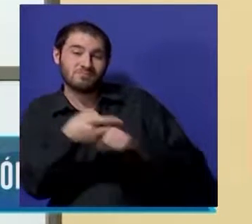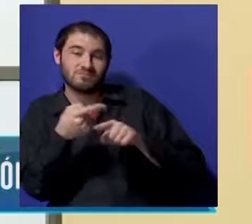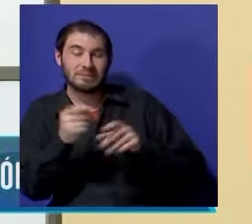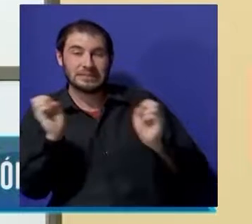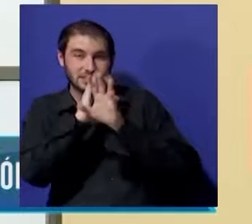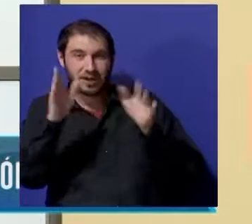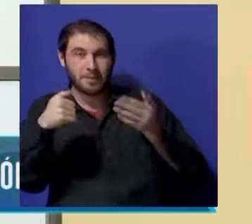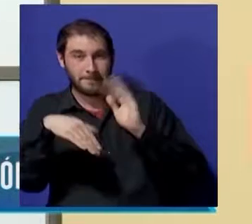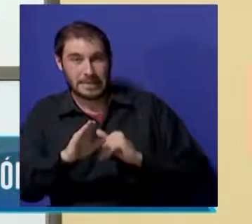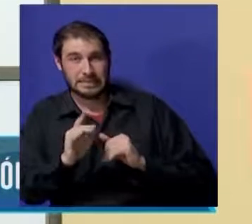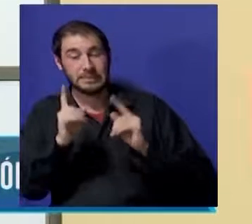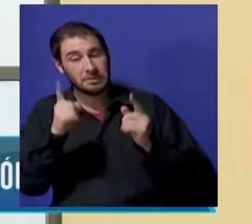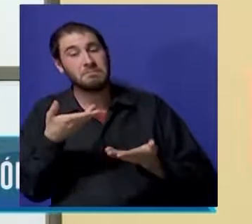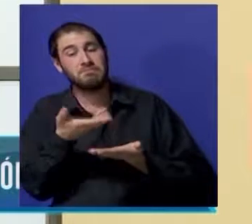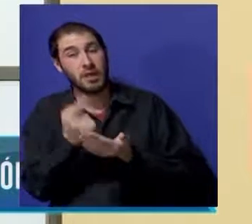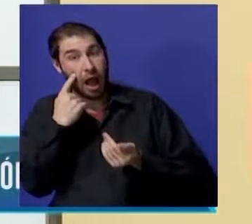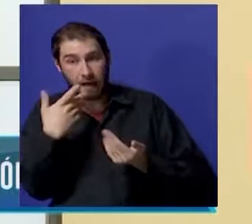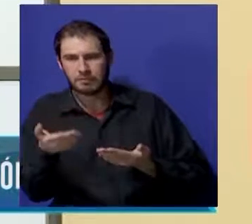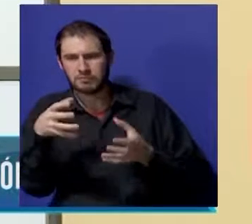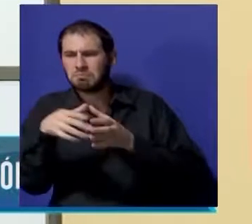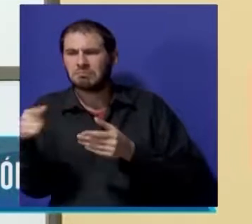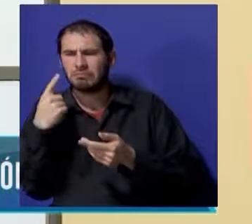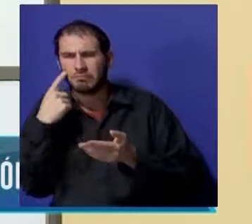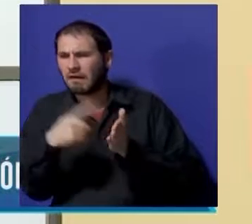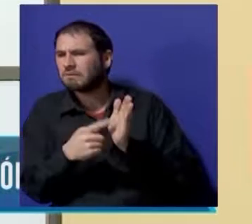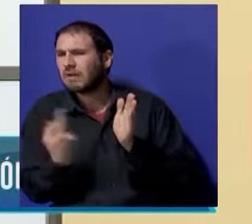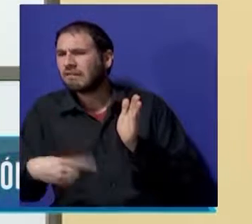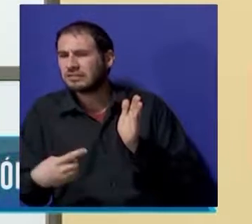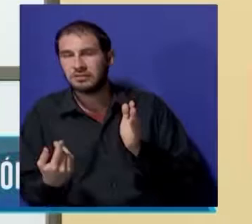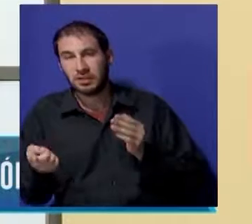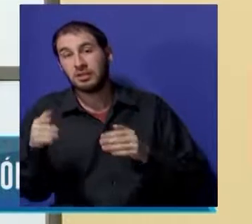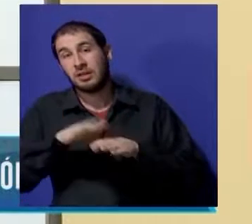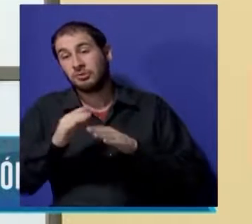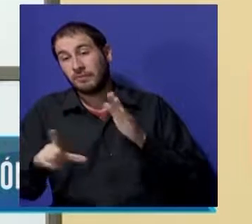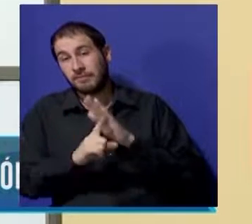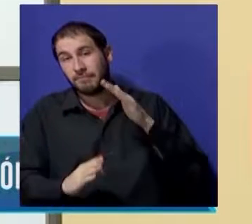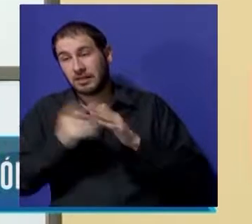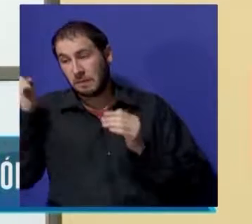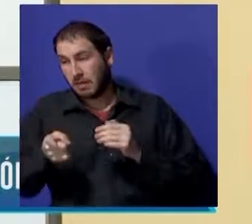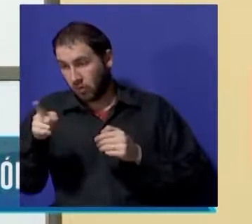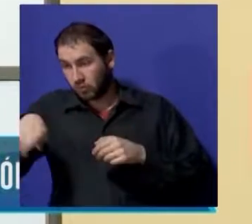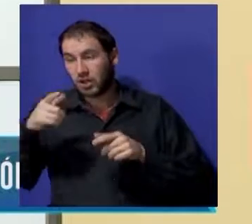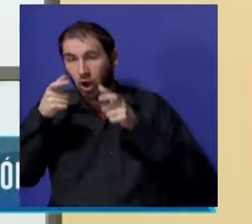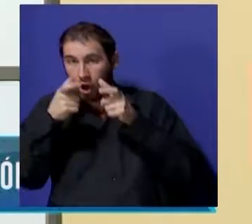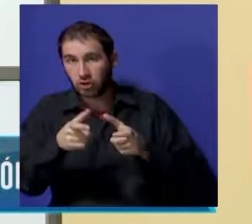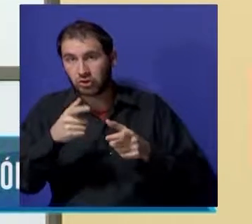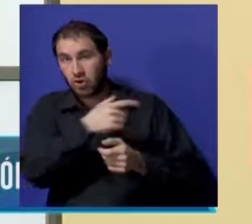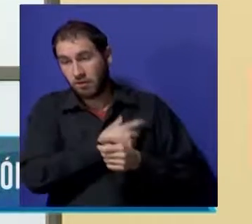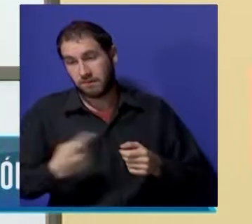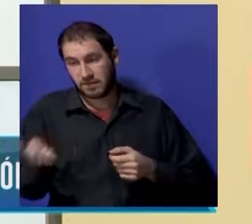transparencia y le piden cuentas a los organismos que tienen la responsabilidad constitucional de controlar a los organismos de